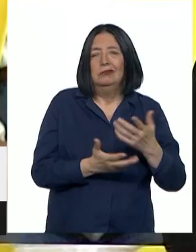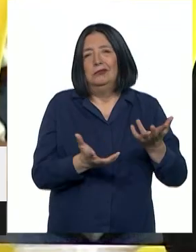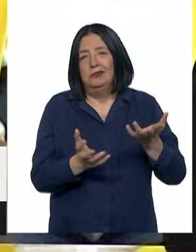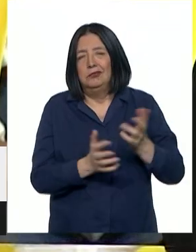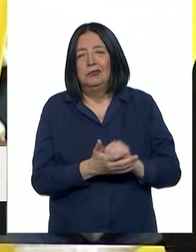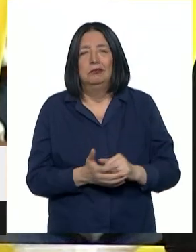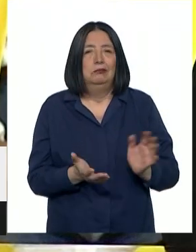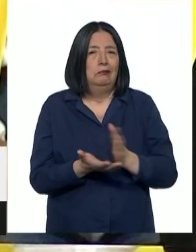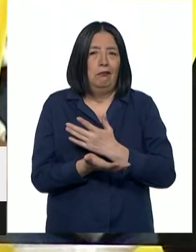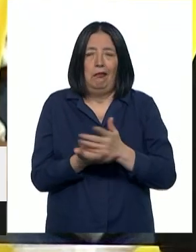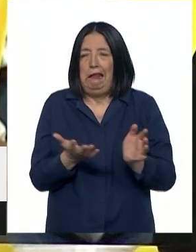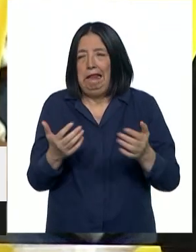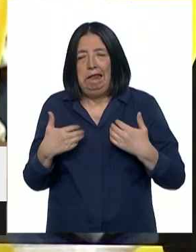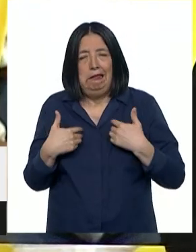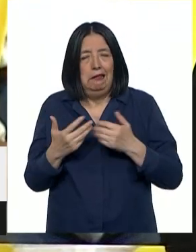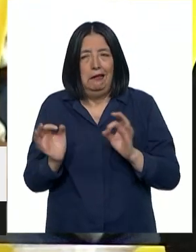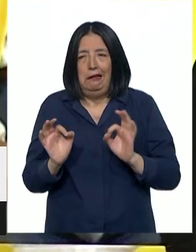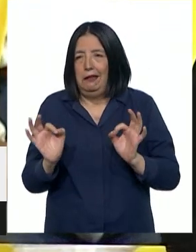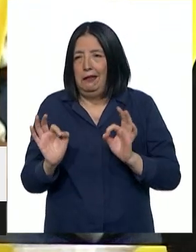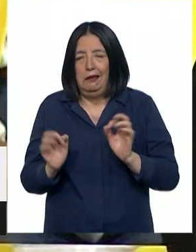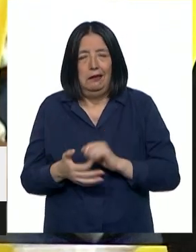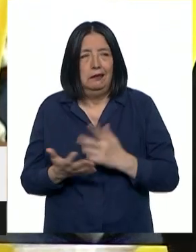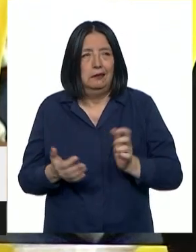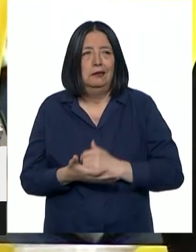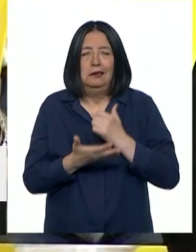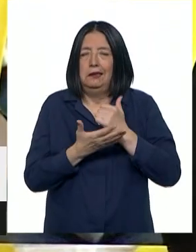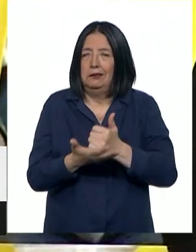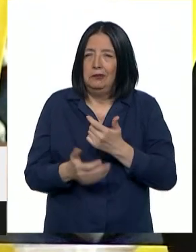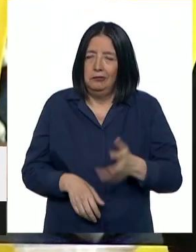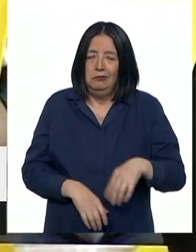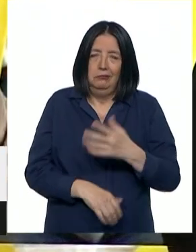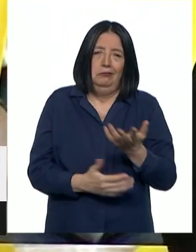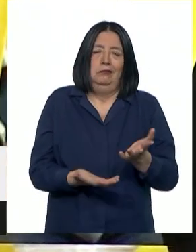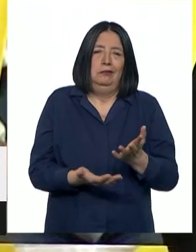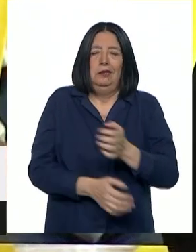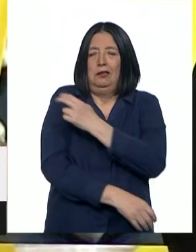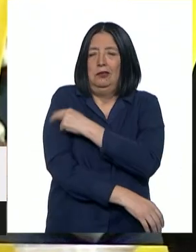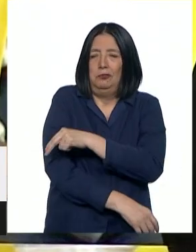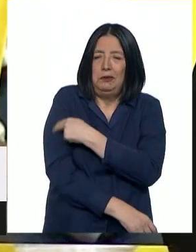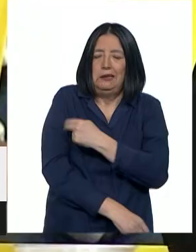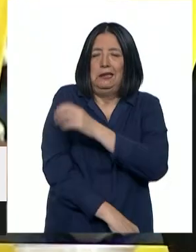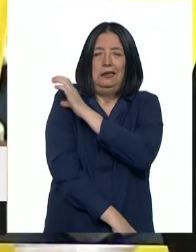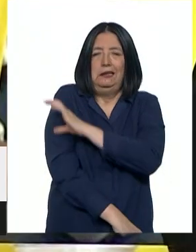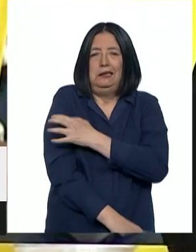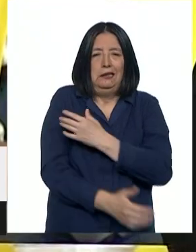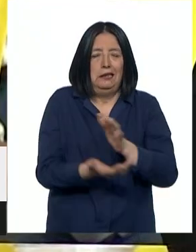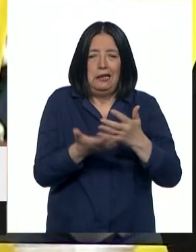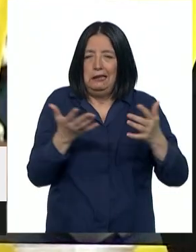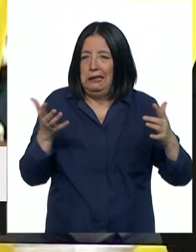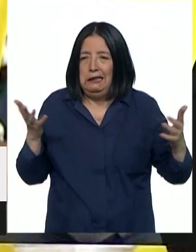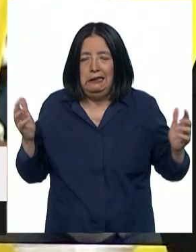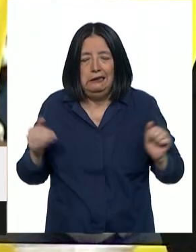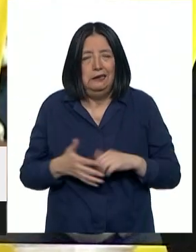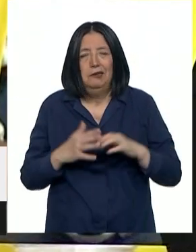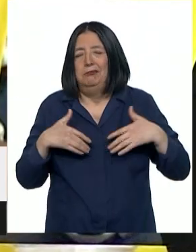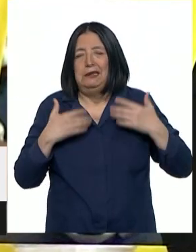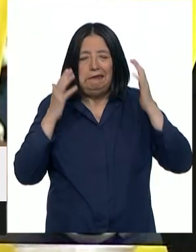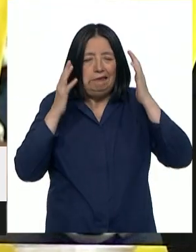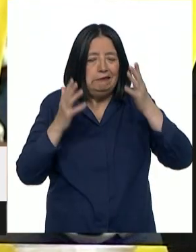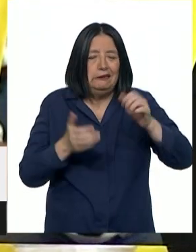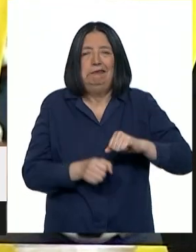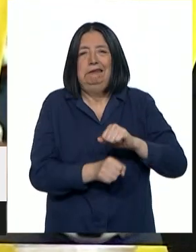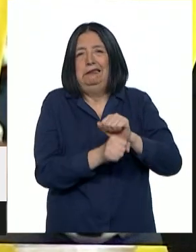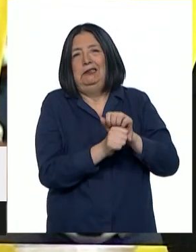porque no se ha tenido la asistencia de hospitales, clínicas, para poder atender